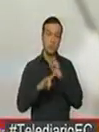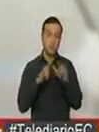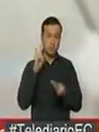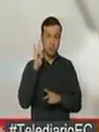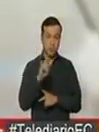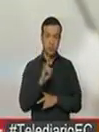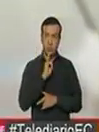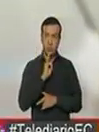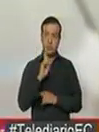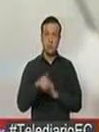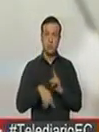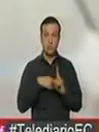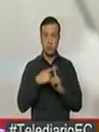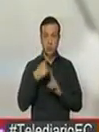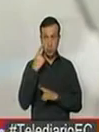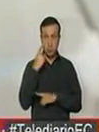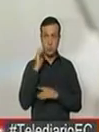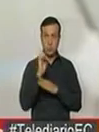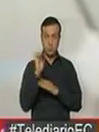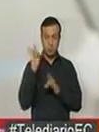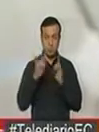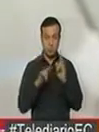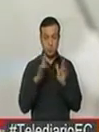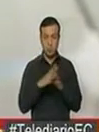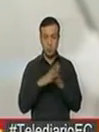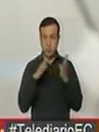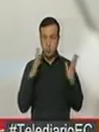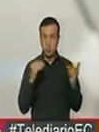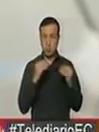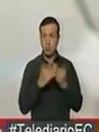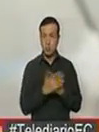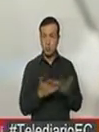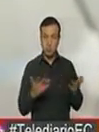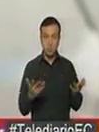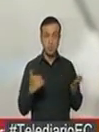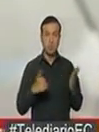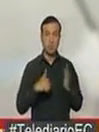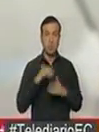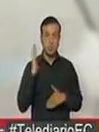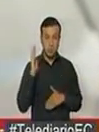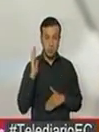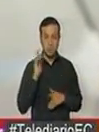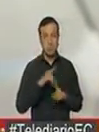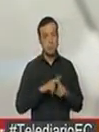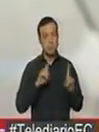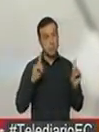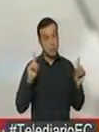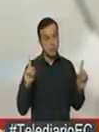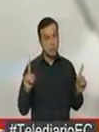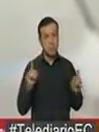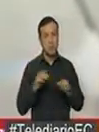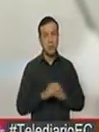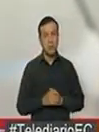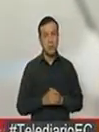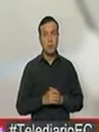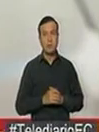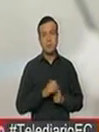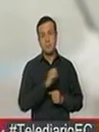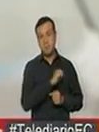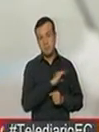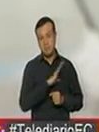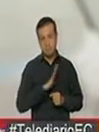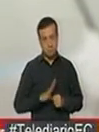y luego también del Ecuador continental. Esta es la presencia más fuerte. Sin embargo, para nosotros es